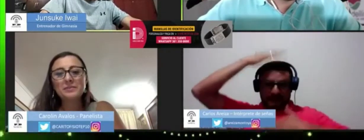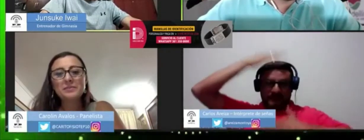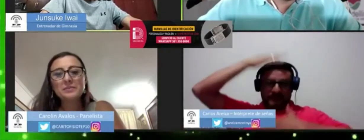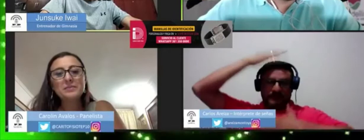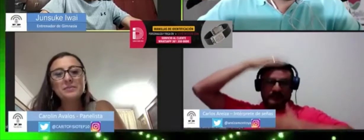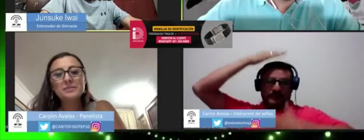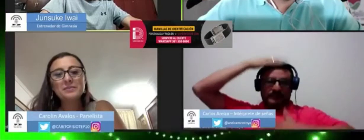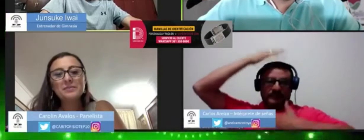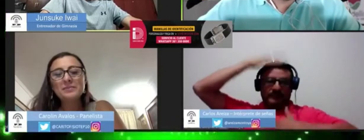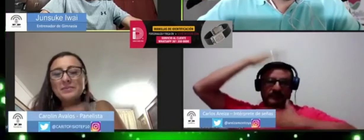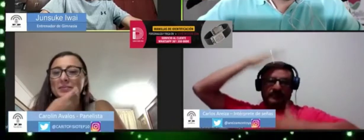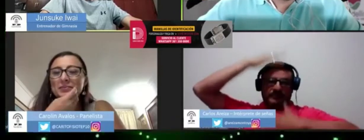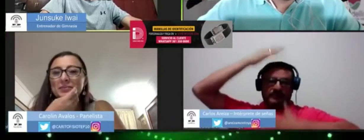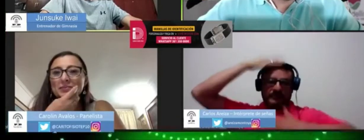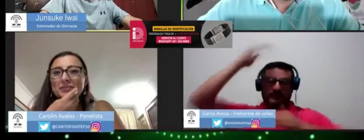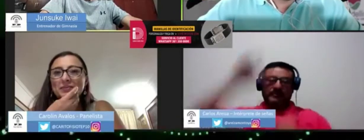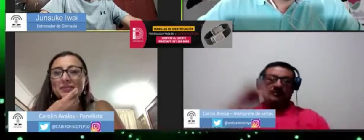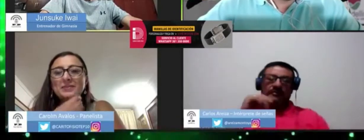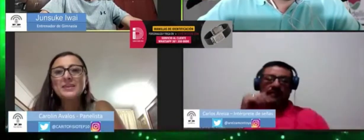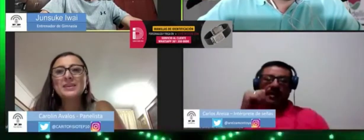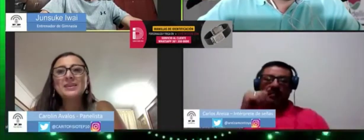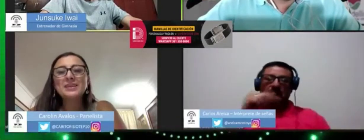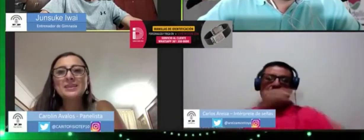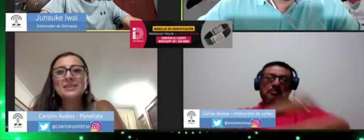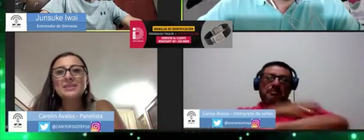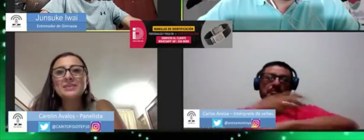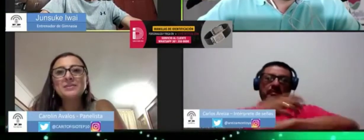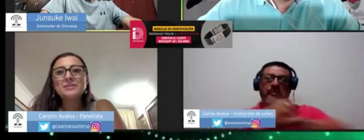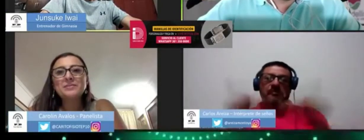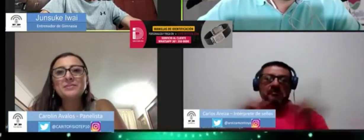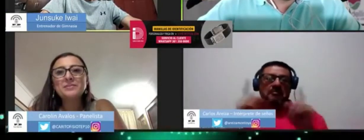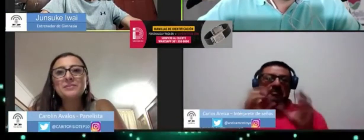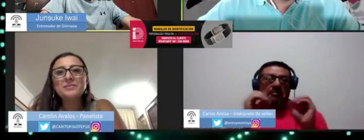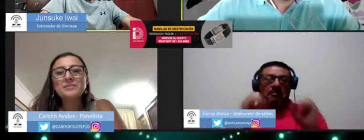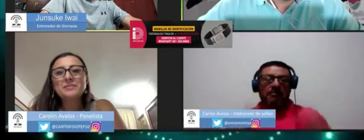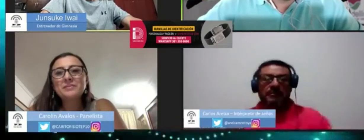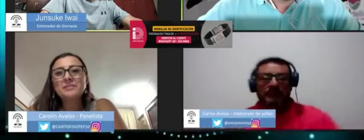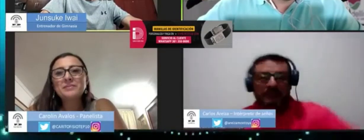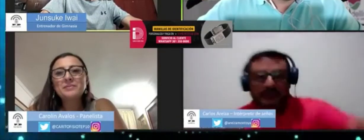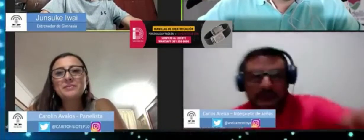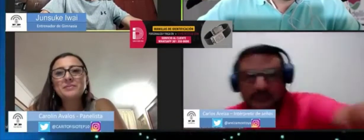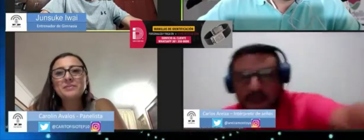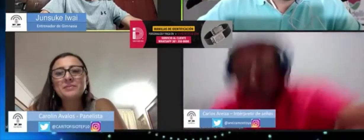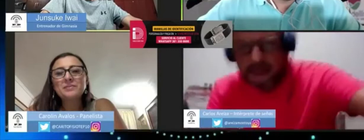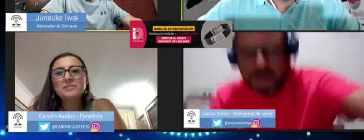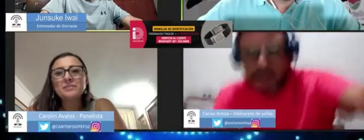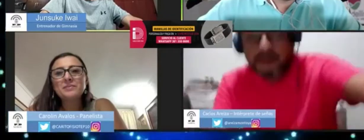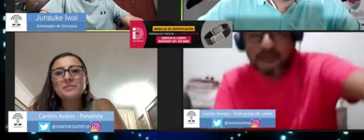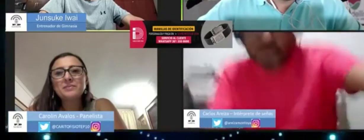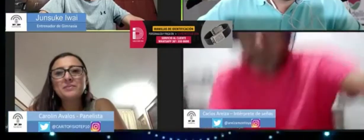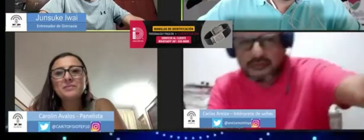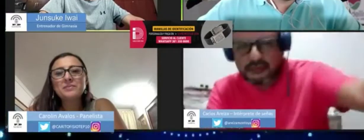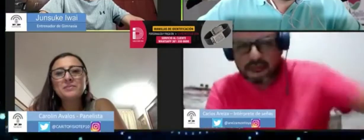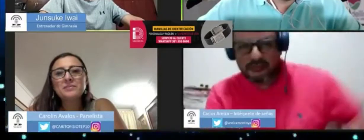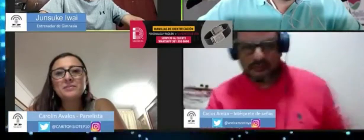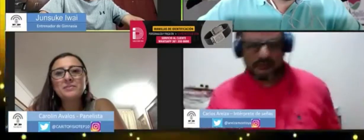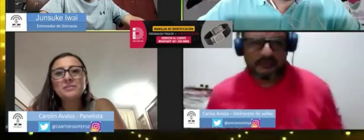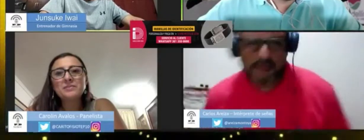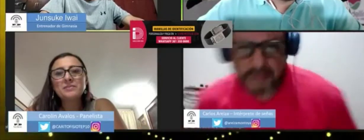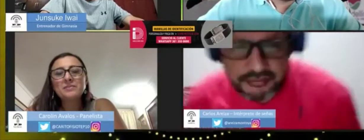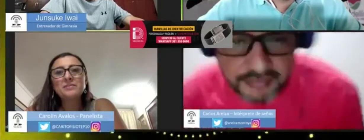fuerza, pero maneja muy bien cuerpo y entiende cómo se ubica en el